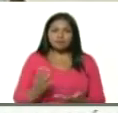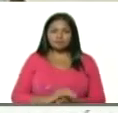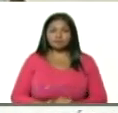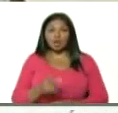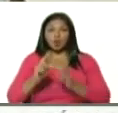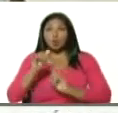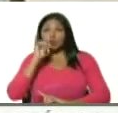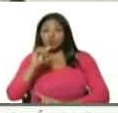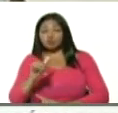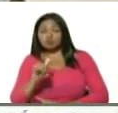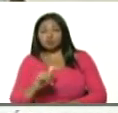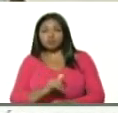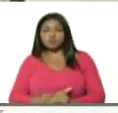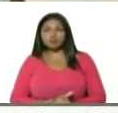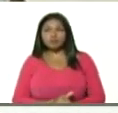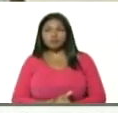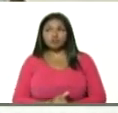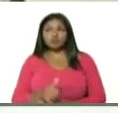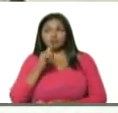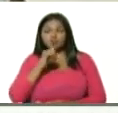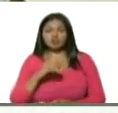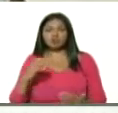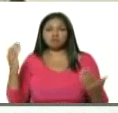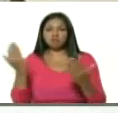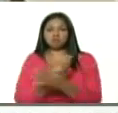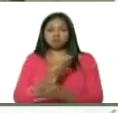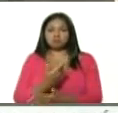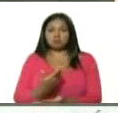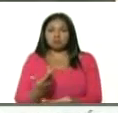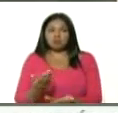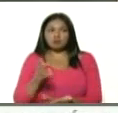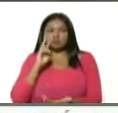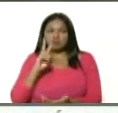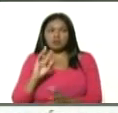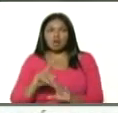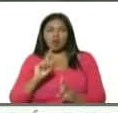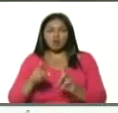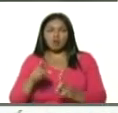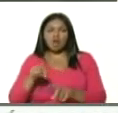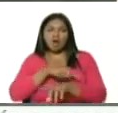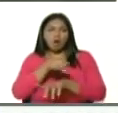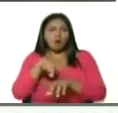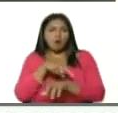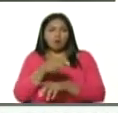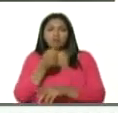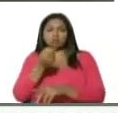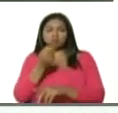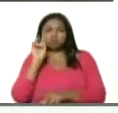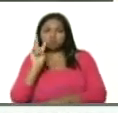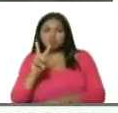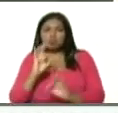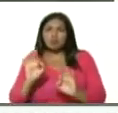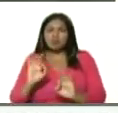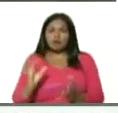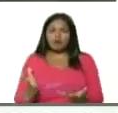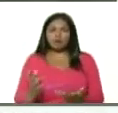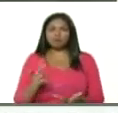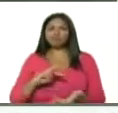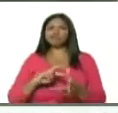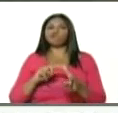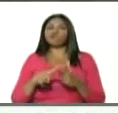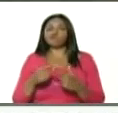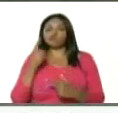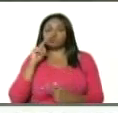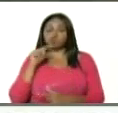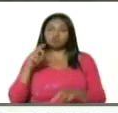la sustracción arbitraria de estos canales en determinadas horas y en determinados usos. Por lo tanto, he